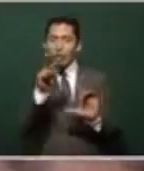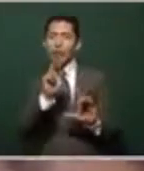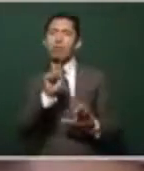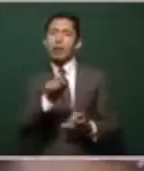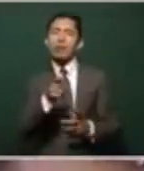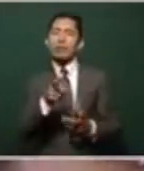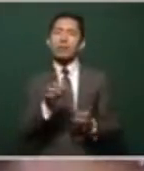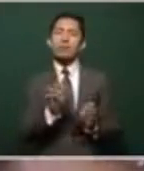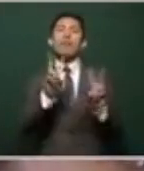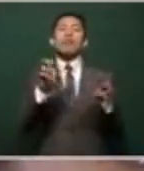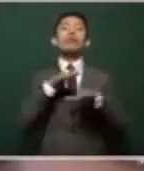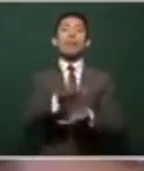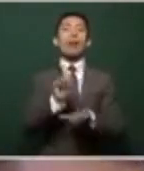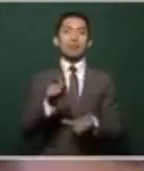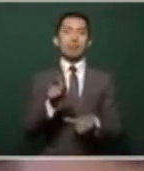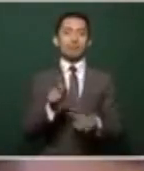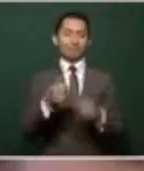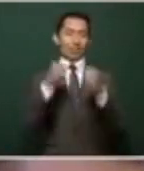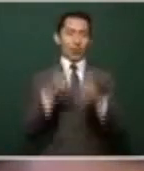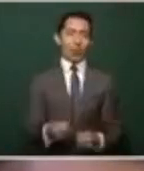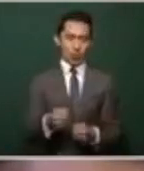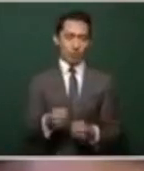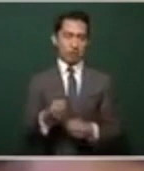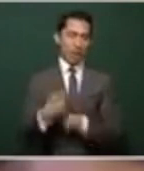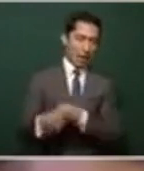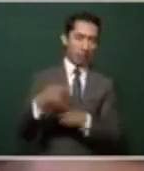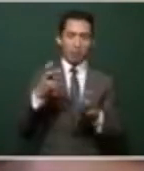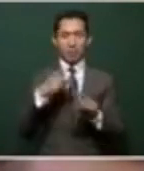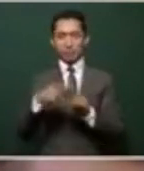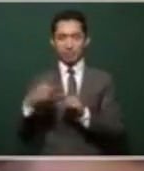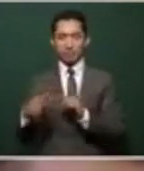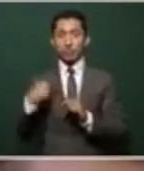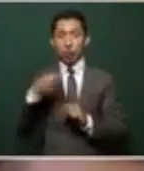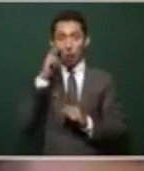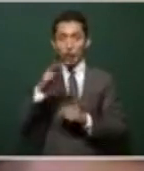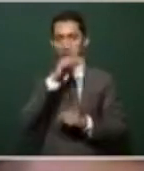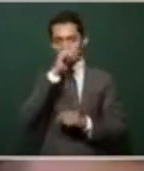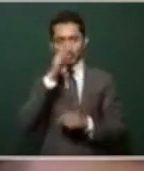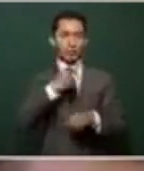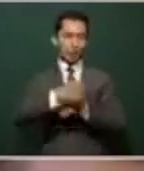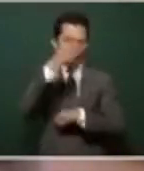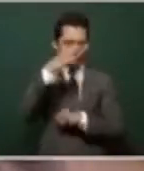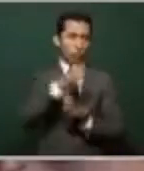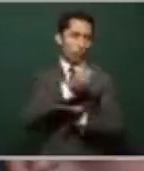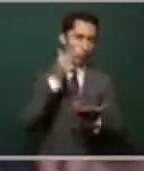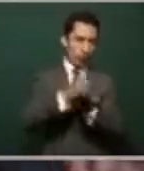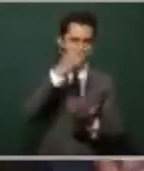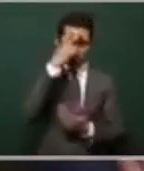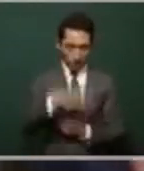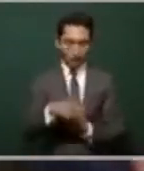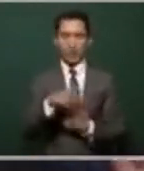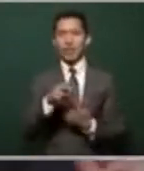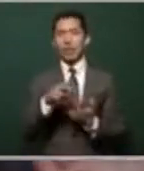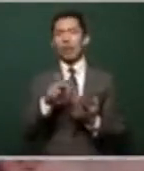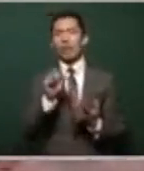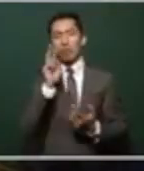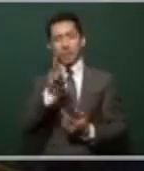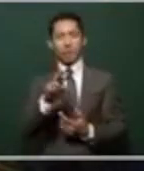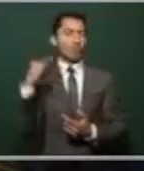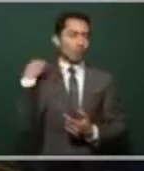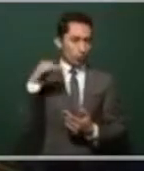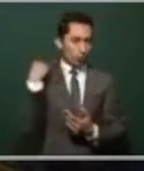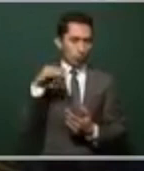incidencia de la inseguridad. Hidalgo está rodeado del Estado de México, de la Ciudad de México, de